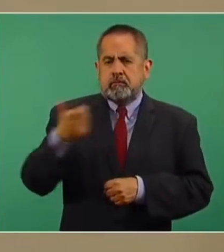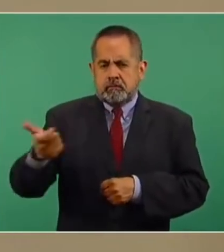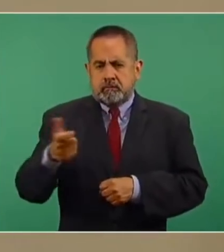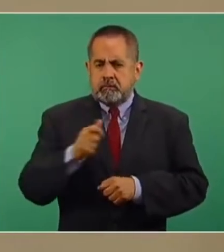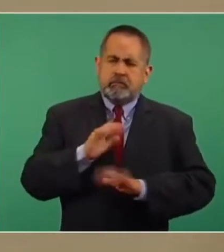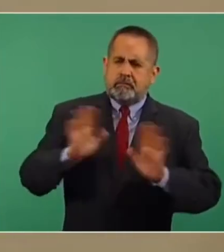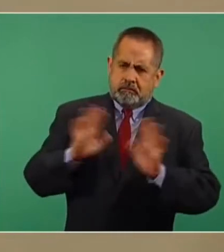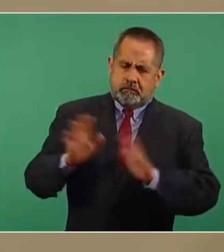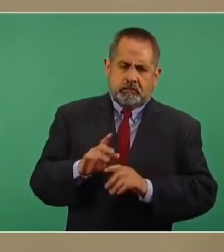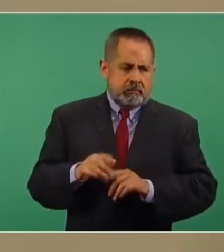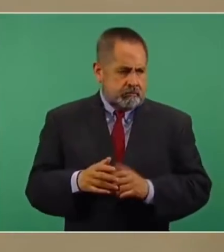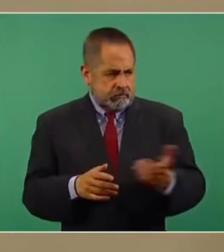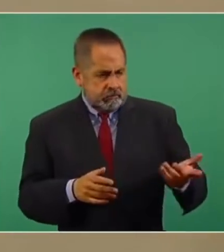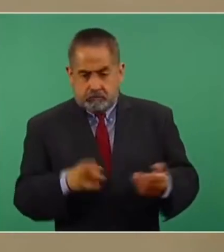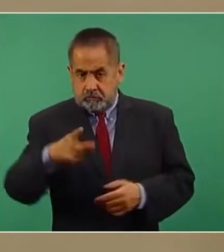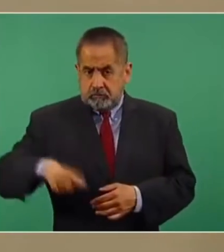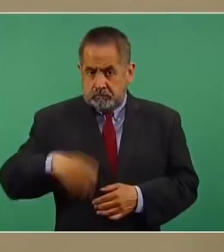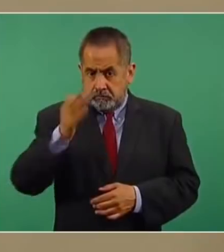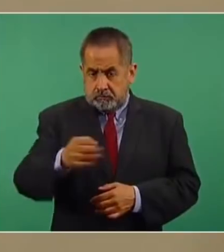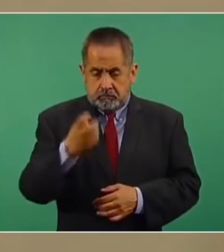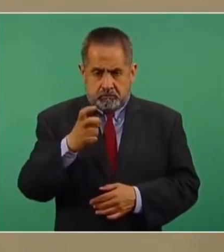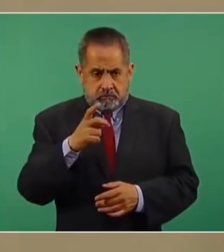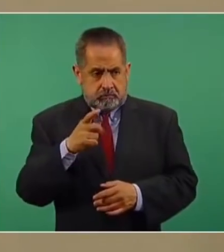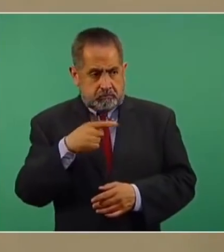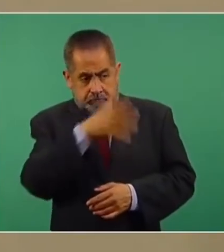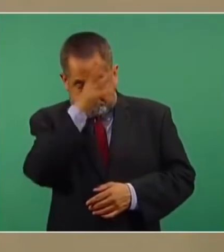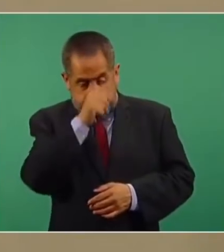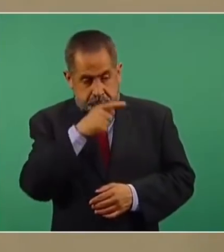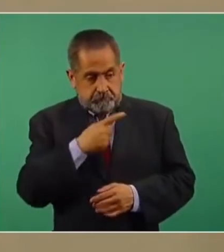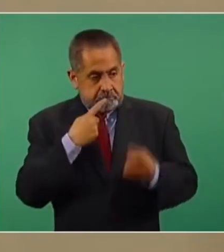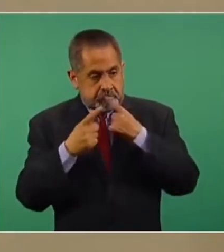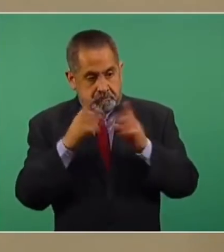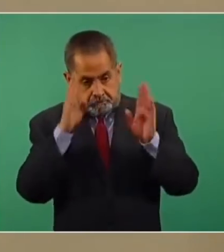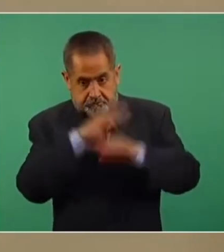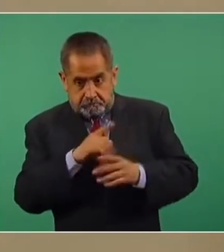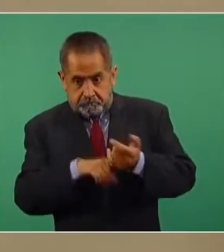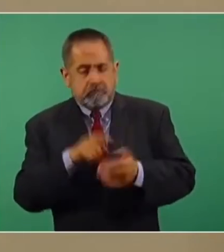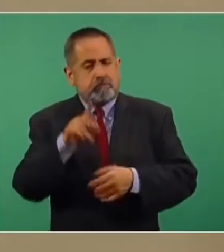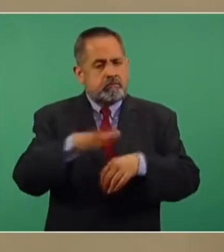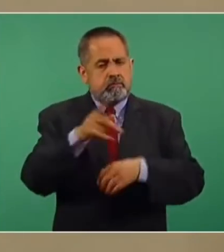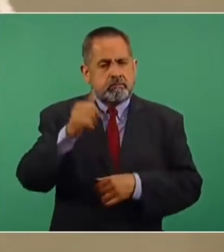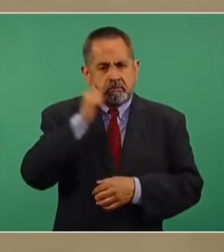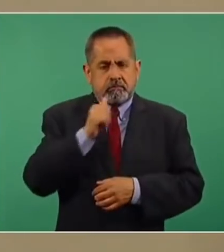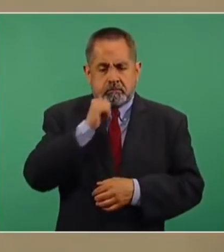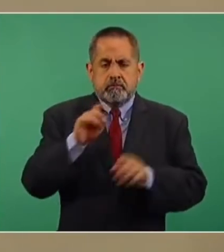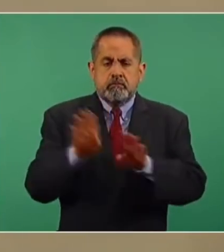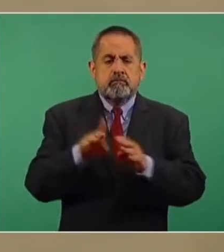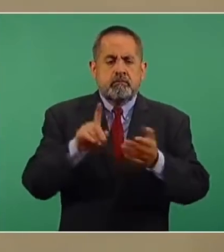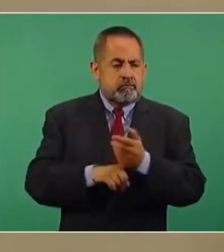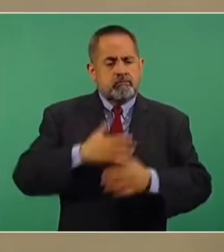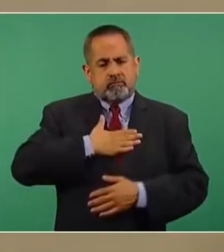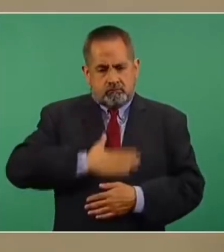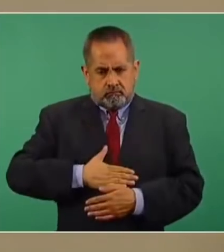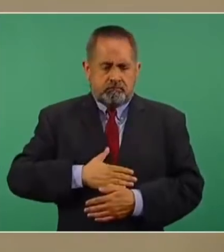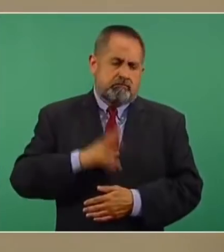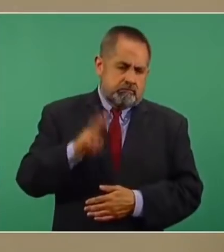provocado. ¿Su gobierno aceptaría que se hiciera un trato así con Rosario Robles? Porque, bueno, usted siempre ha mencionado que además de la acción de la